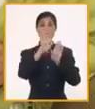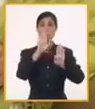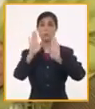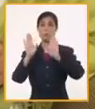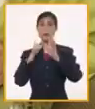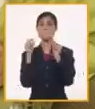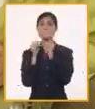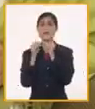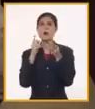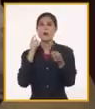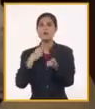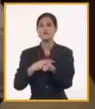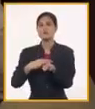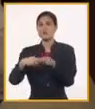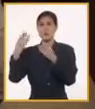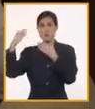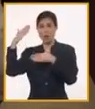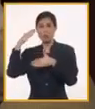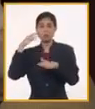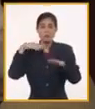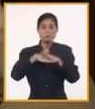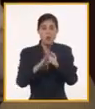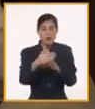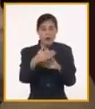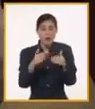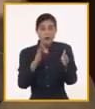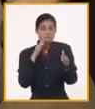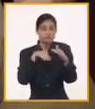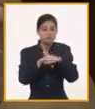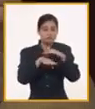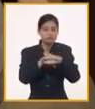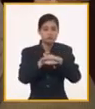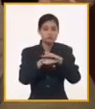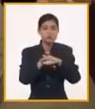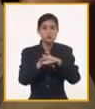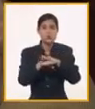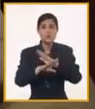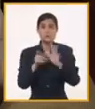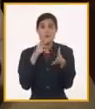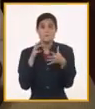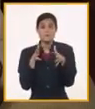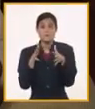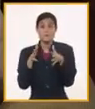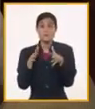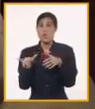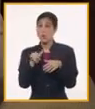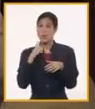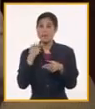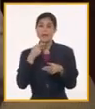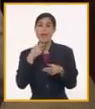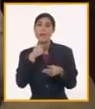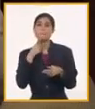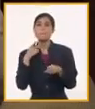de Max Olvera. Y entonces, que fue en los días del desembarco del Granma.